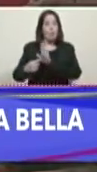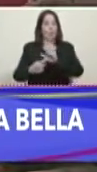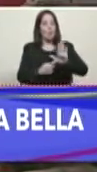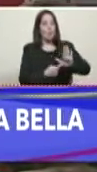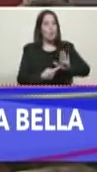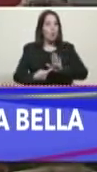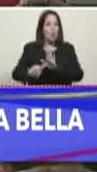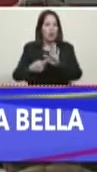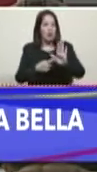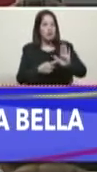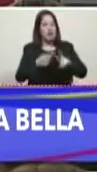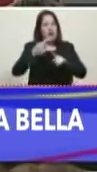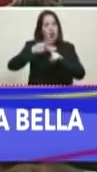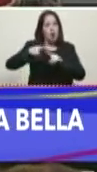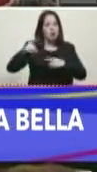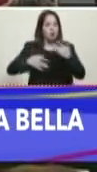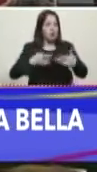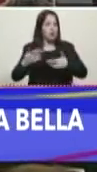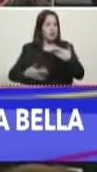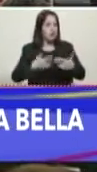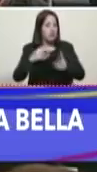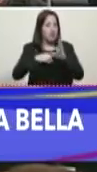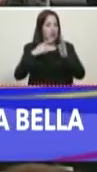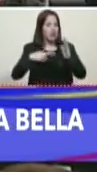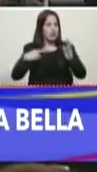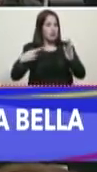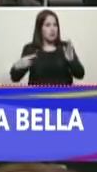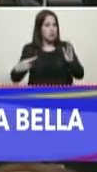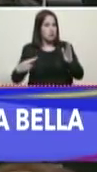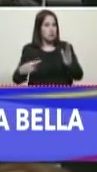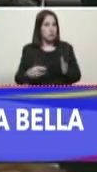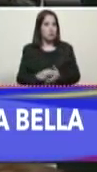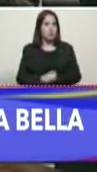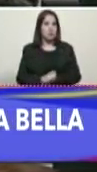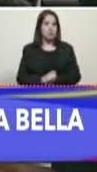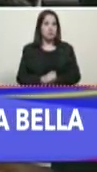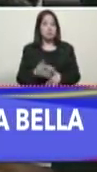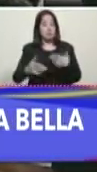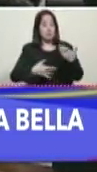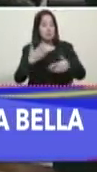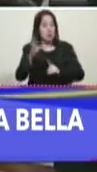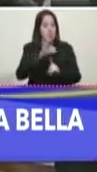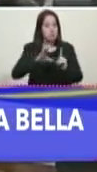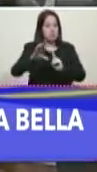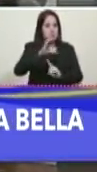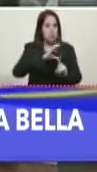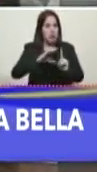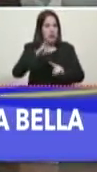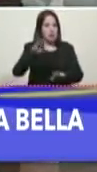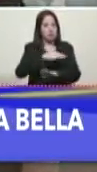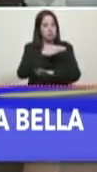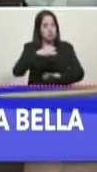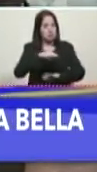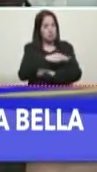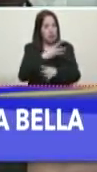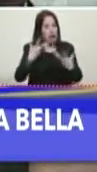actividades de recreación con actividades culturales musicales